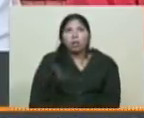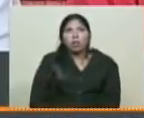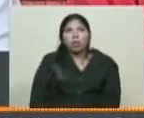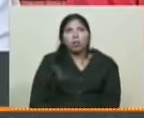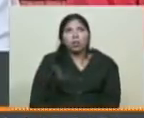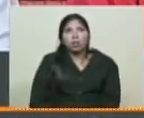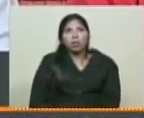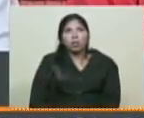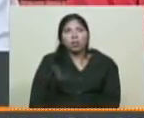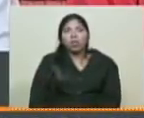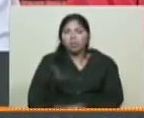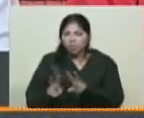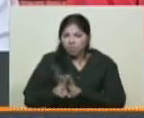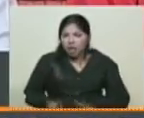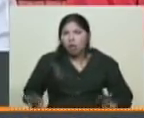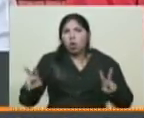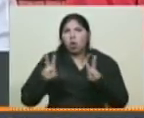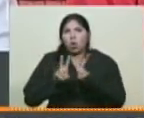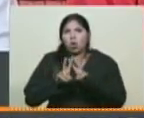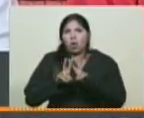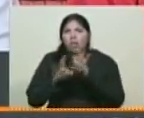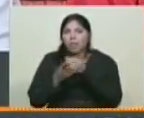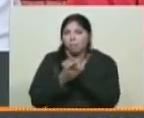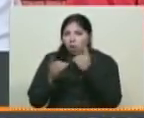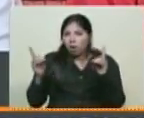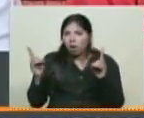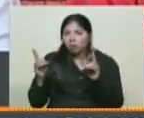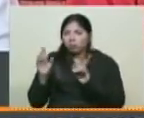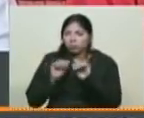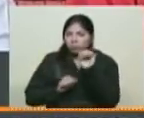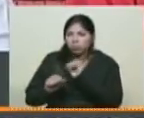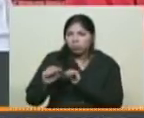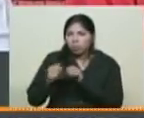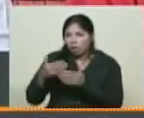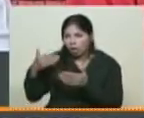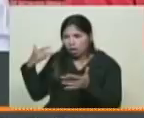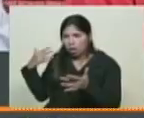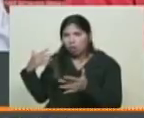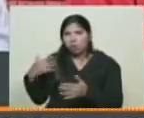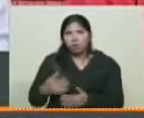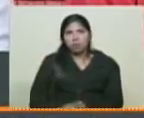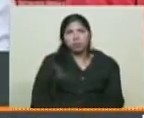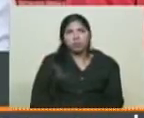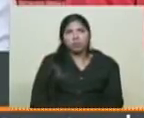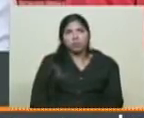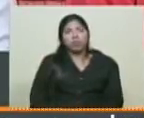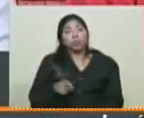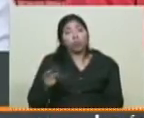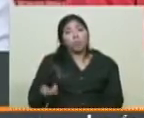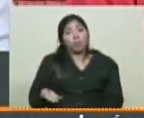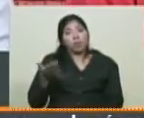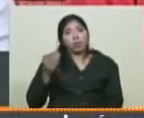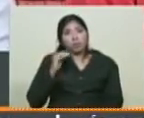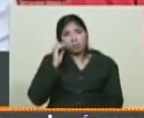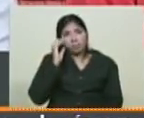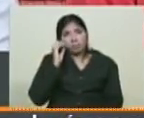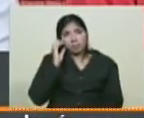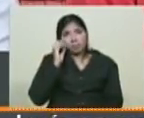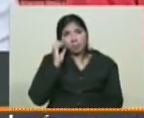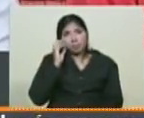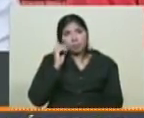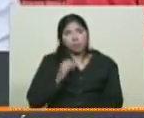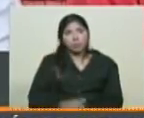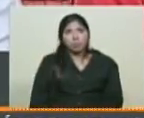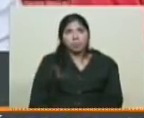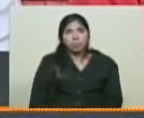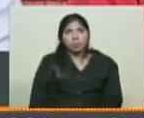en principios y valores democráticos, de defensa de lo que hemos hecho durante este tiempo, es lo fundamental. Y eso refleja al final,